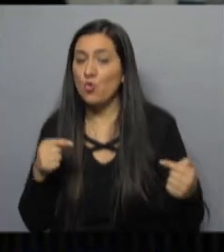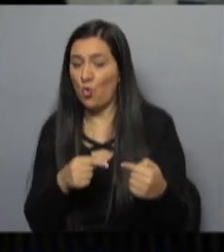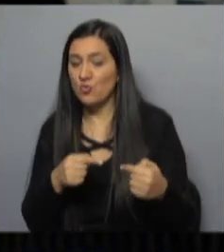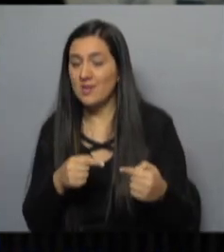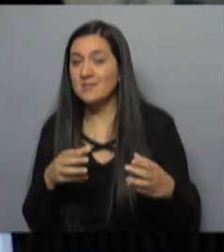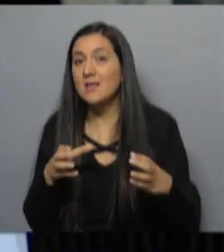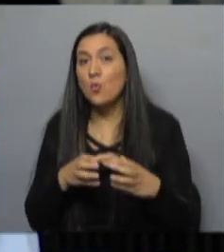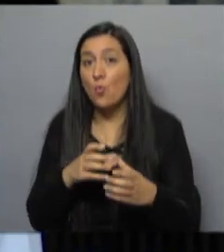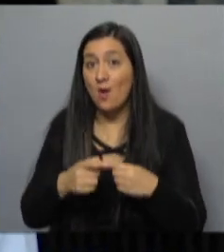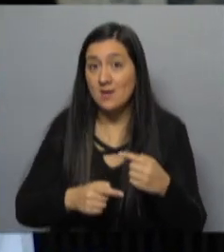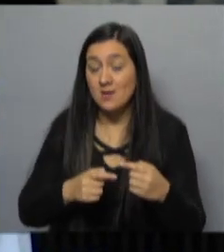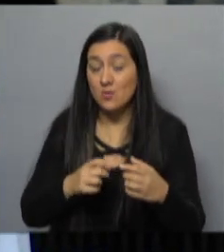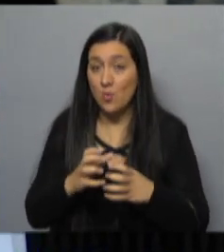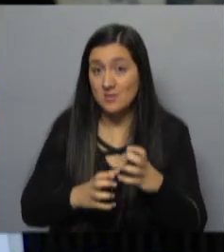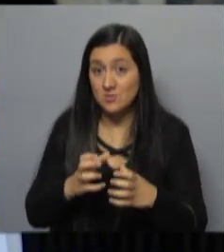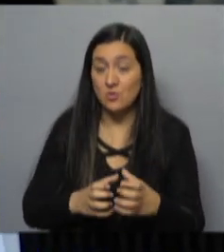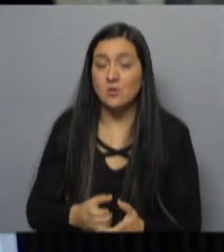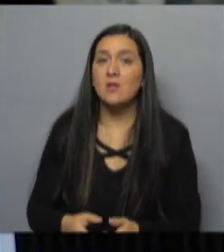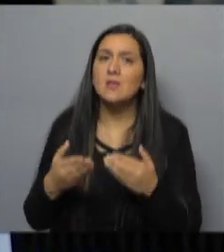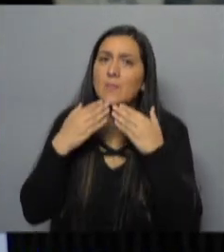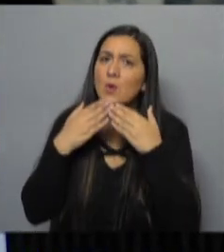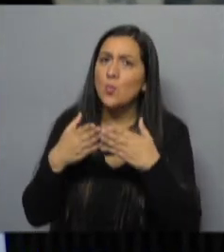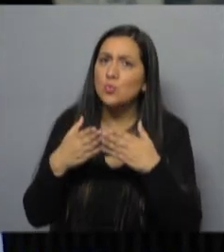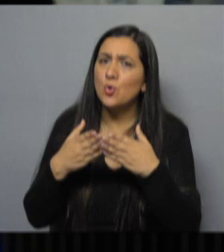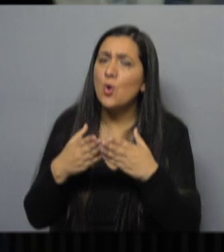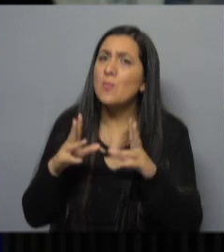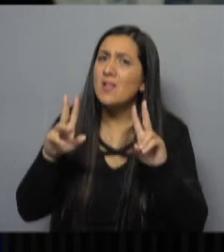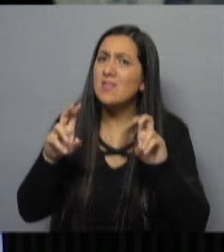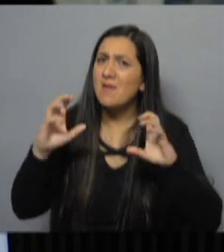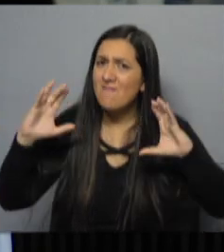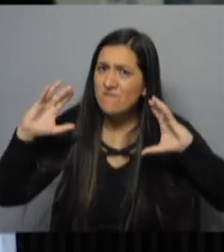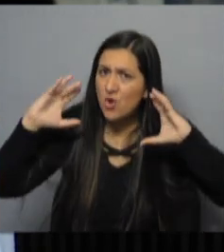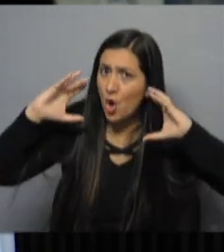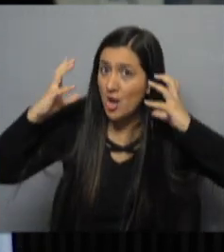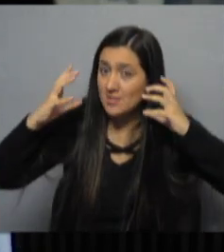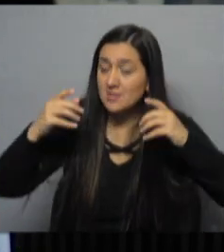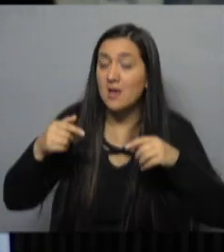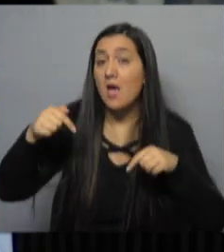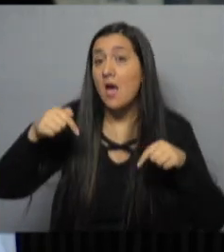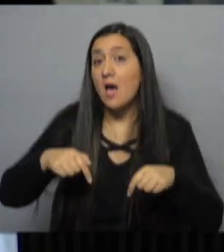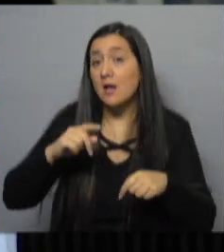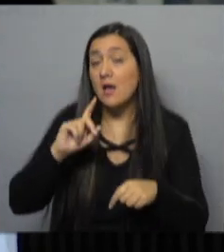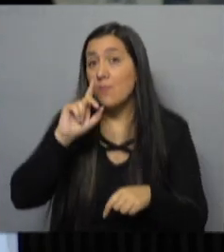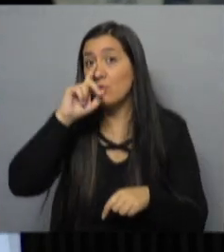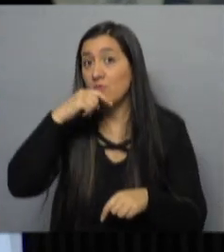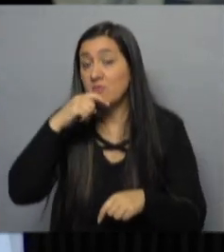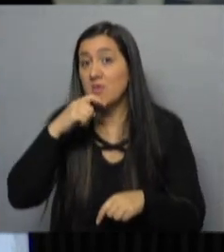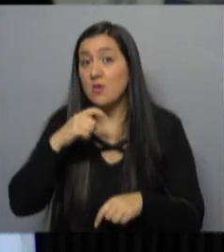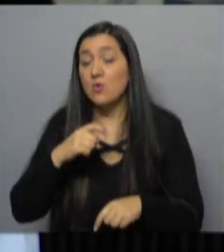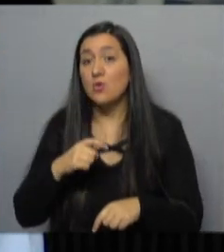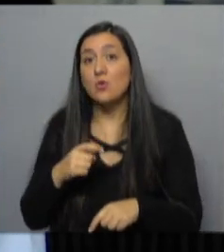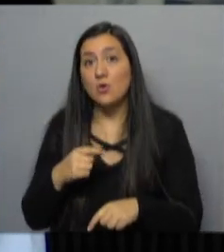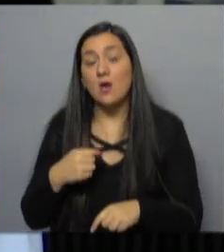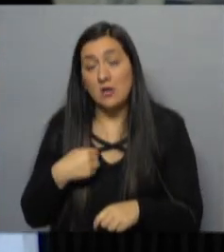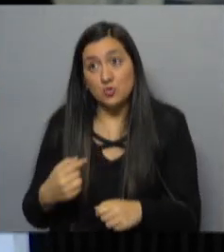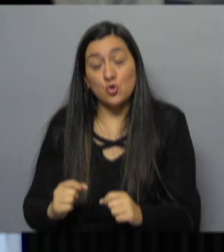grandes posibilidades que tiene de ganar. Sobre todo te consulto por el clima a veces de violencia extrema que, bueno, en Montevideo por lo menos la violencia política sorprende que llegue a esos niveles,